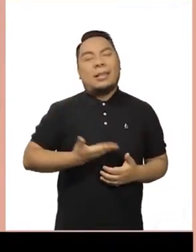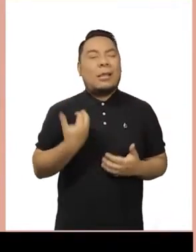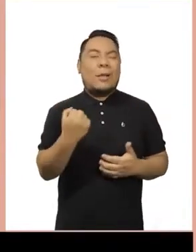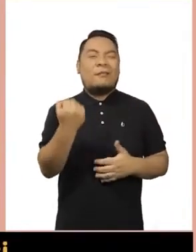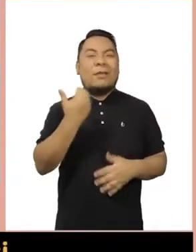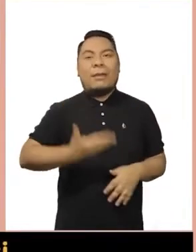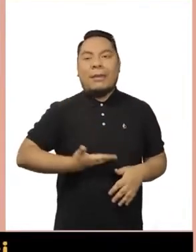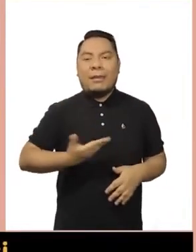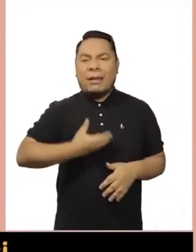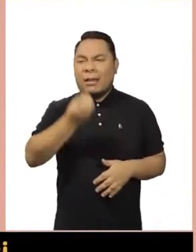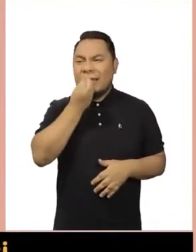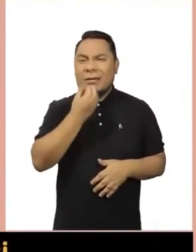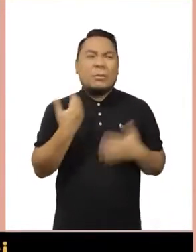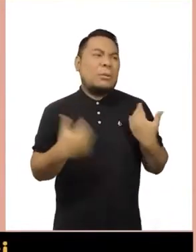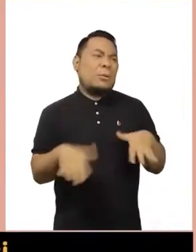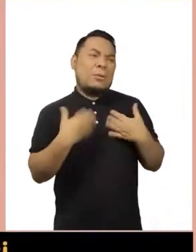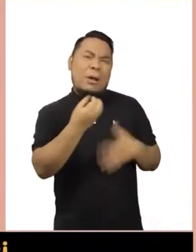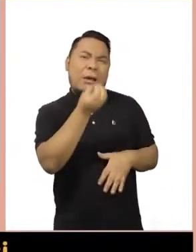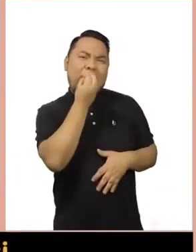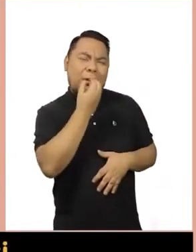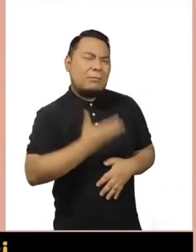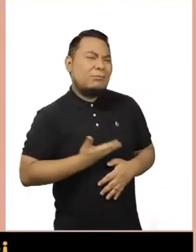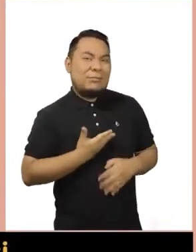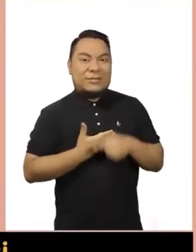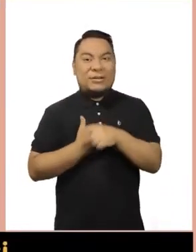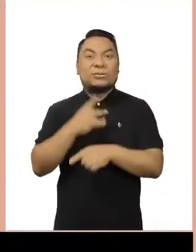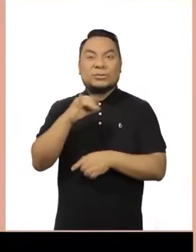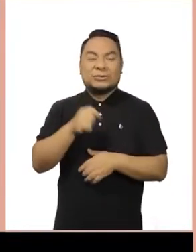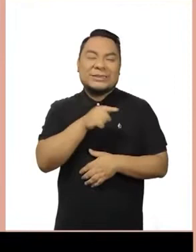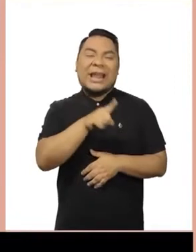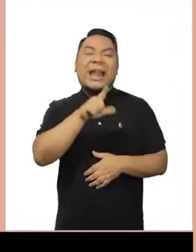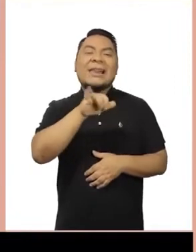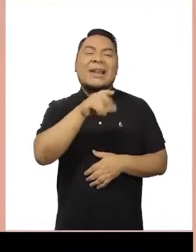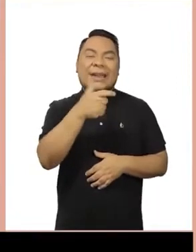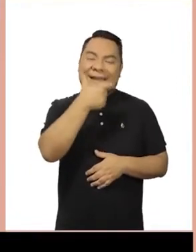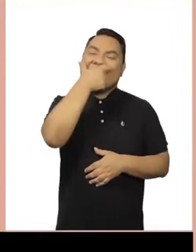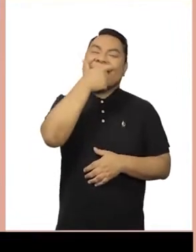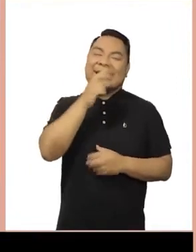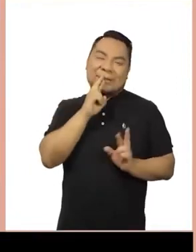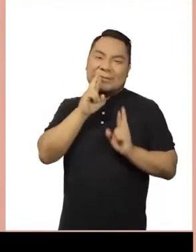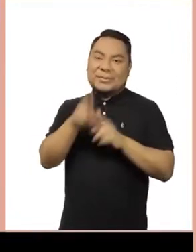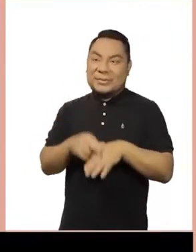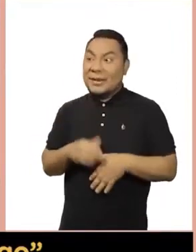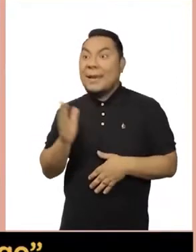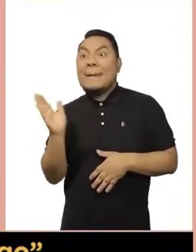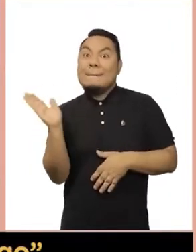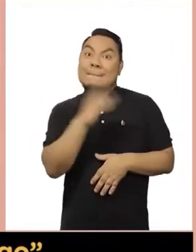feroz. ¡Cuánto hambre tengo! Dijo Cusi. Laura sonriendo le